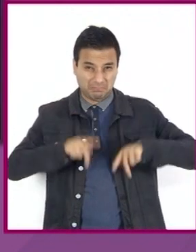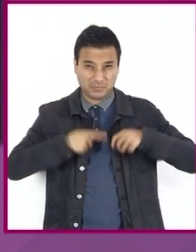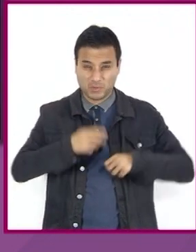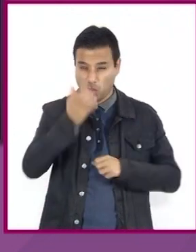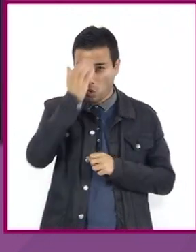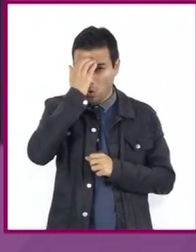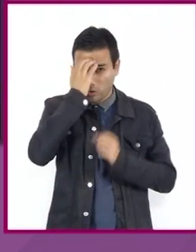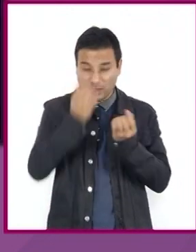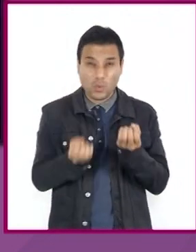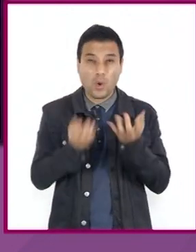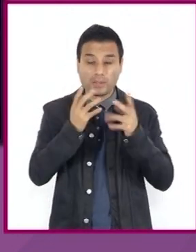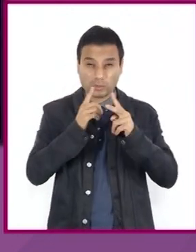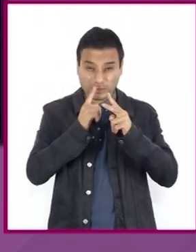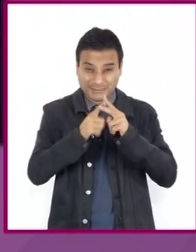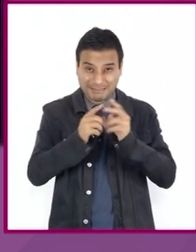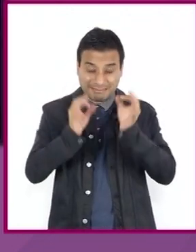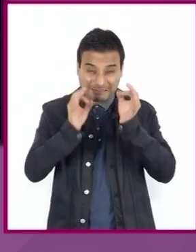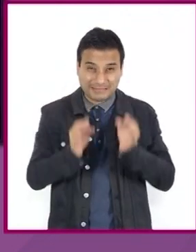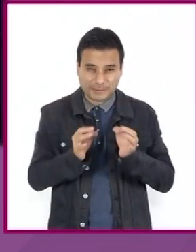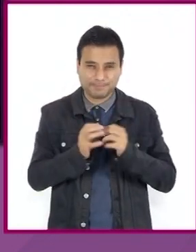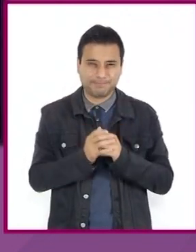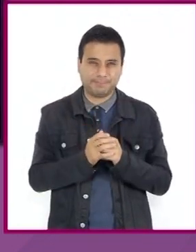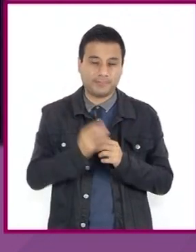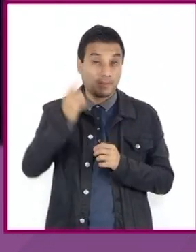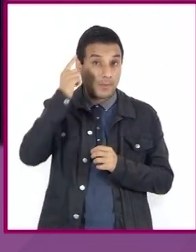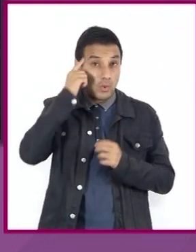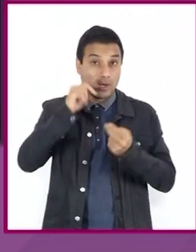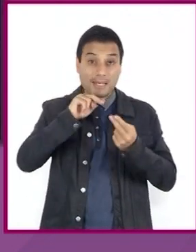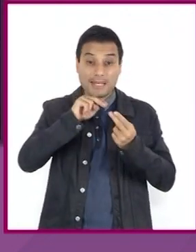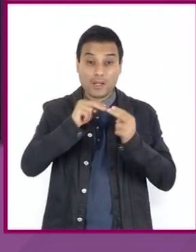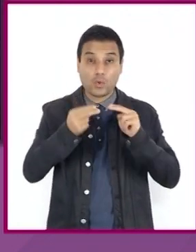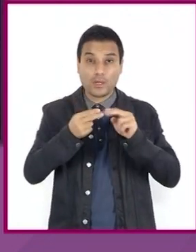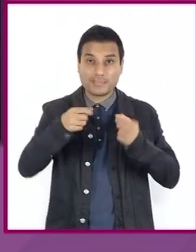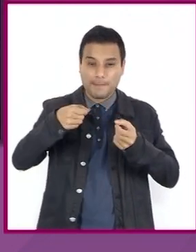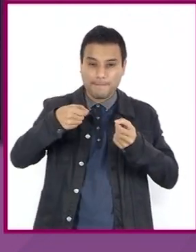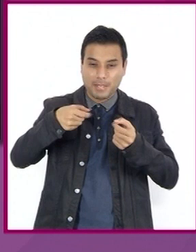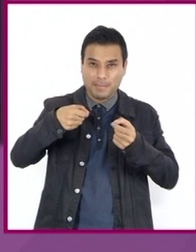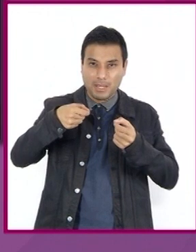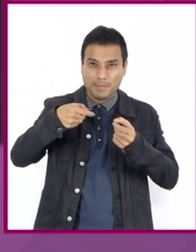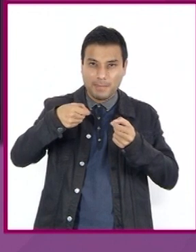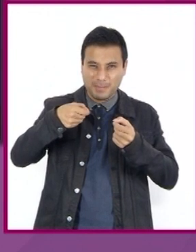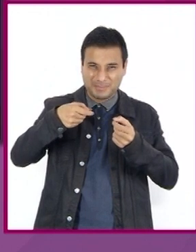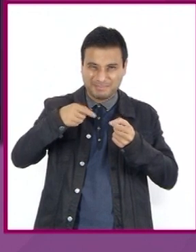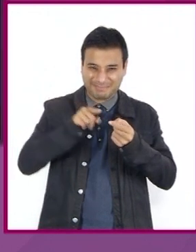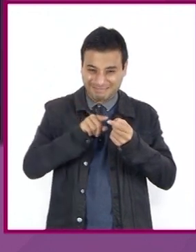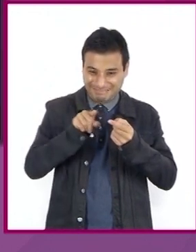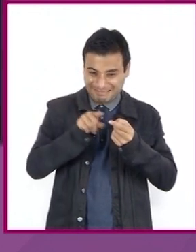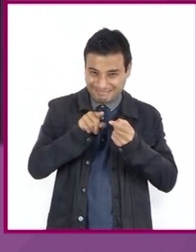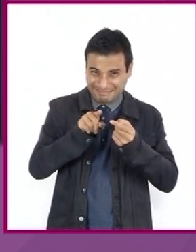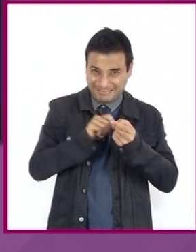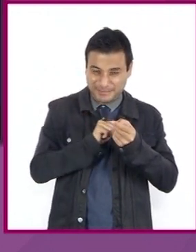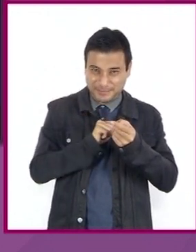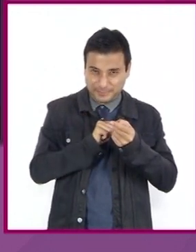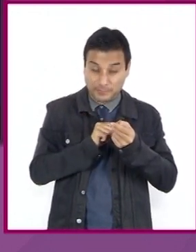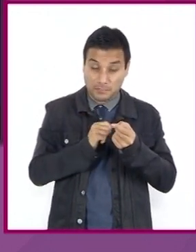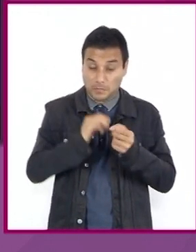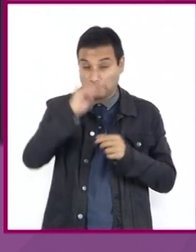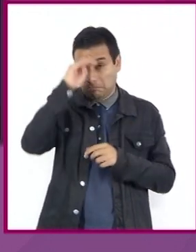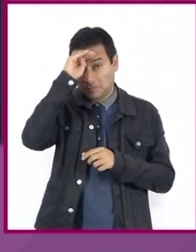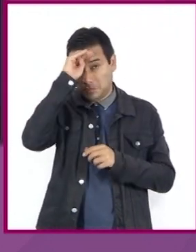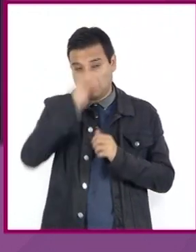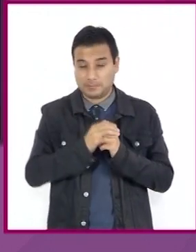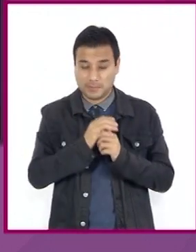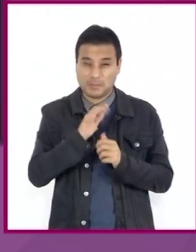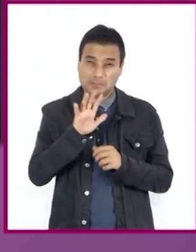teniendo en cuenta el número de neuronas cuyos estímulos se expresan a través de mediadores químicos o neurotransmisores, es lógico pensar que